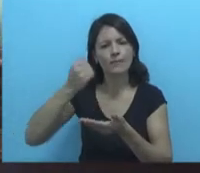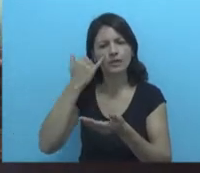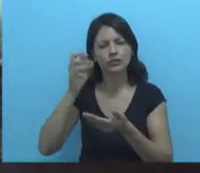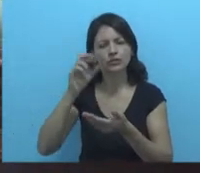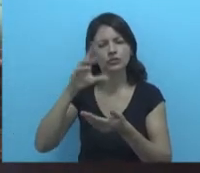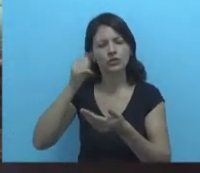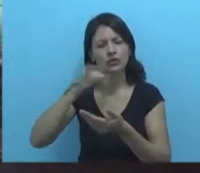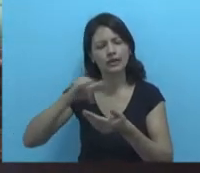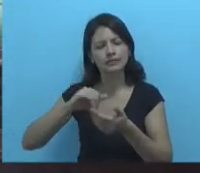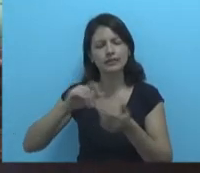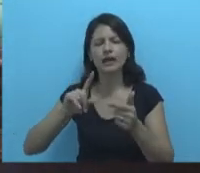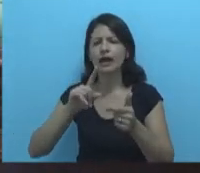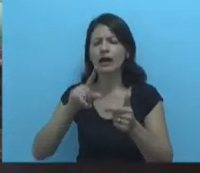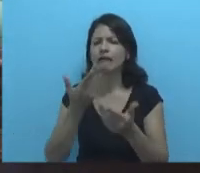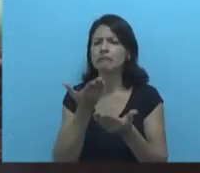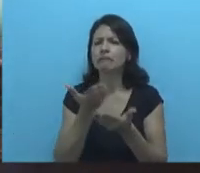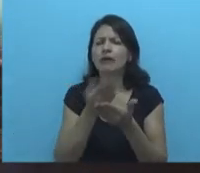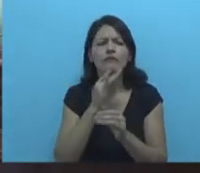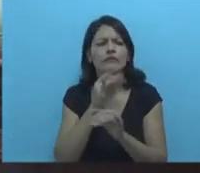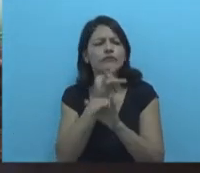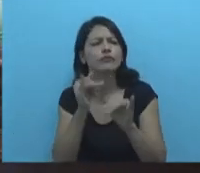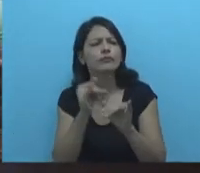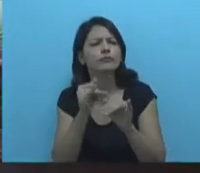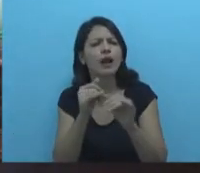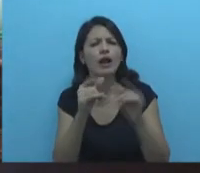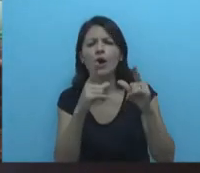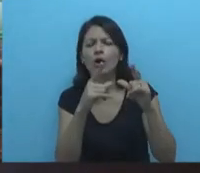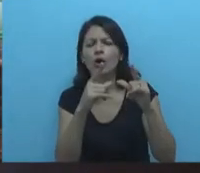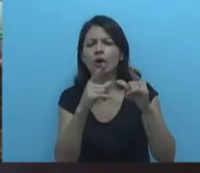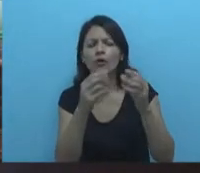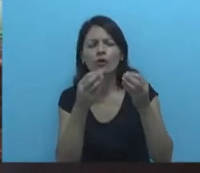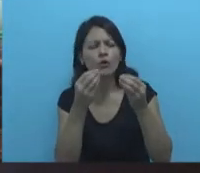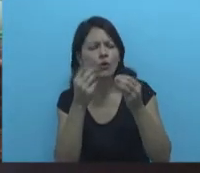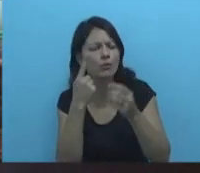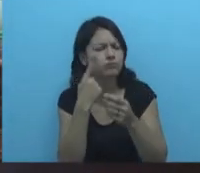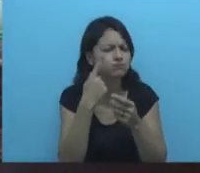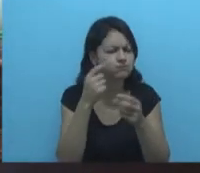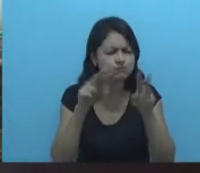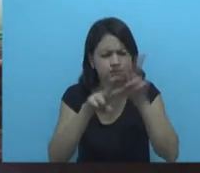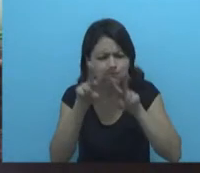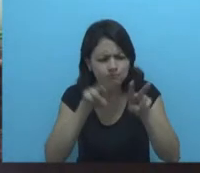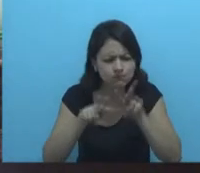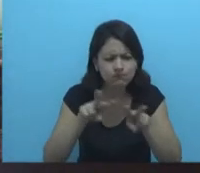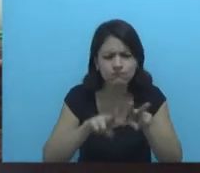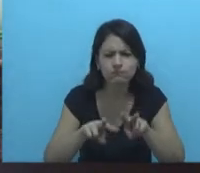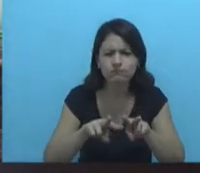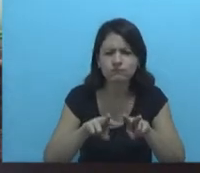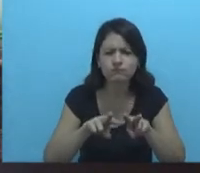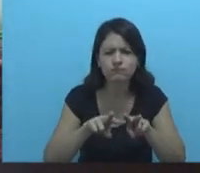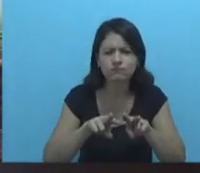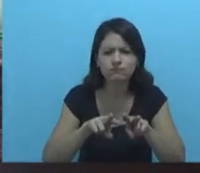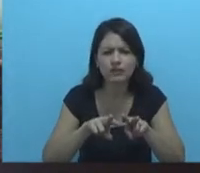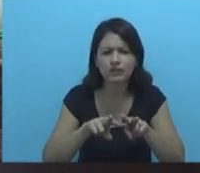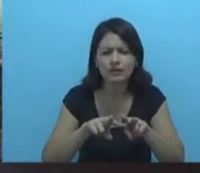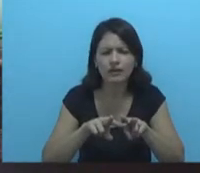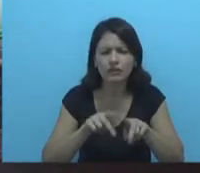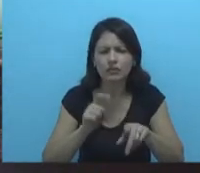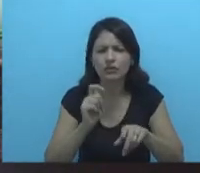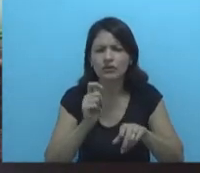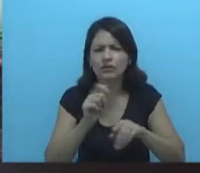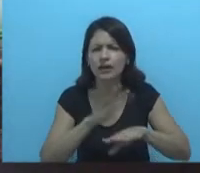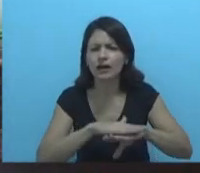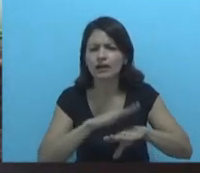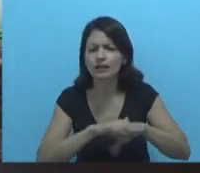el cual se solicita disponga informar las líneas investigativas que lleva adelante a fin de identificar y sancionar a los responsables de